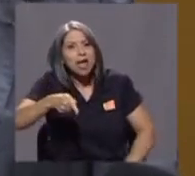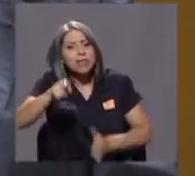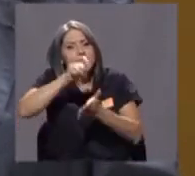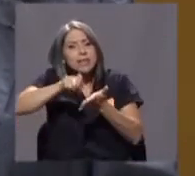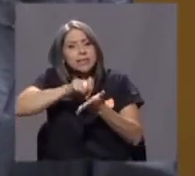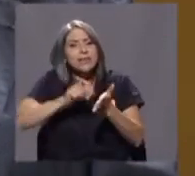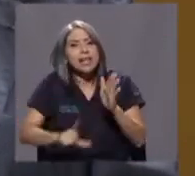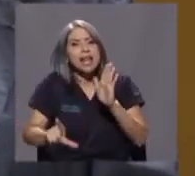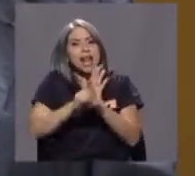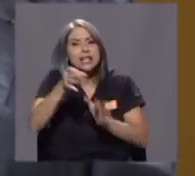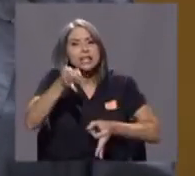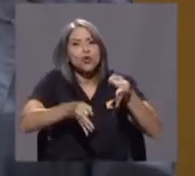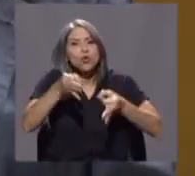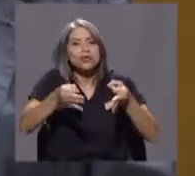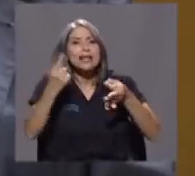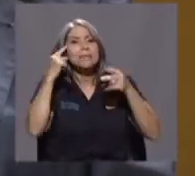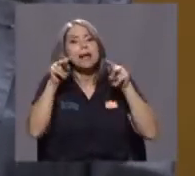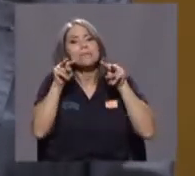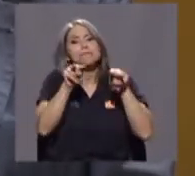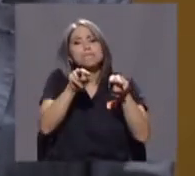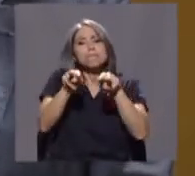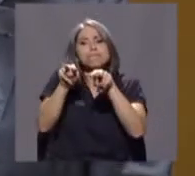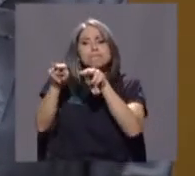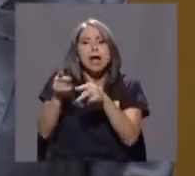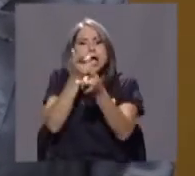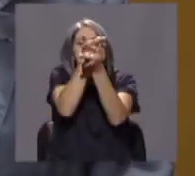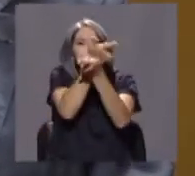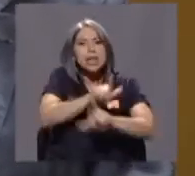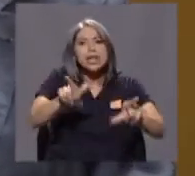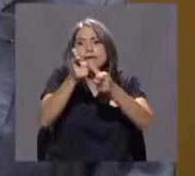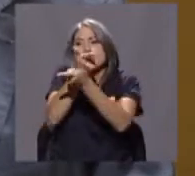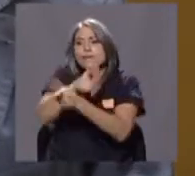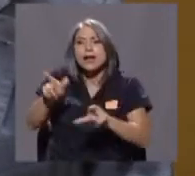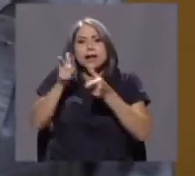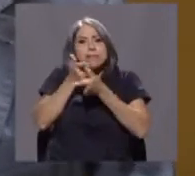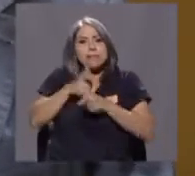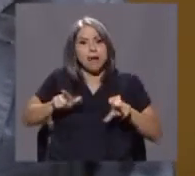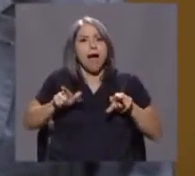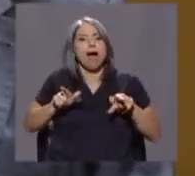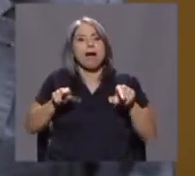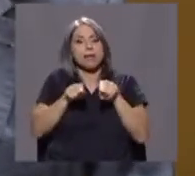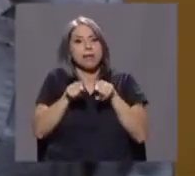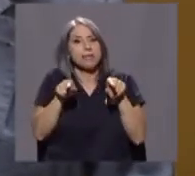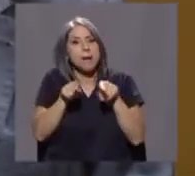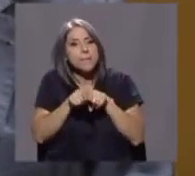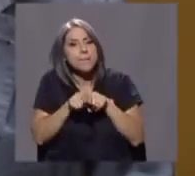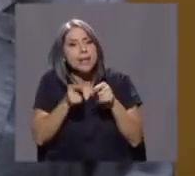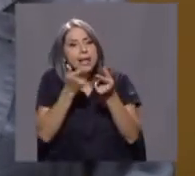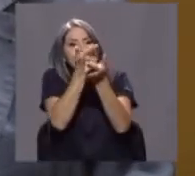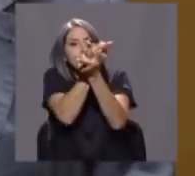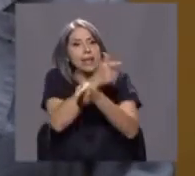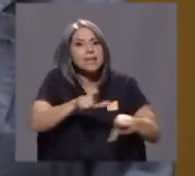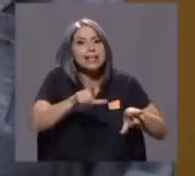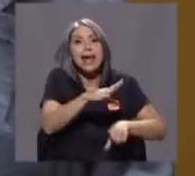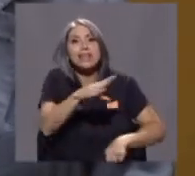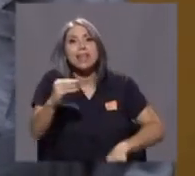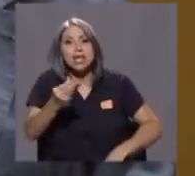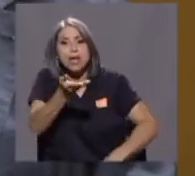para tutelar, decía, la libertad en todas sus modalidades y además la libertad y la